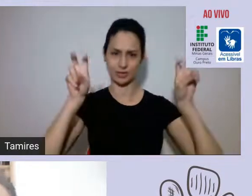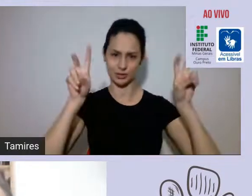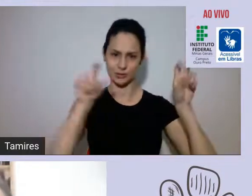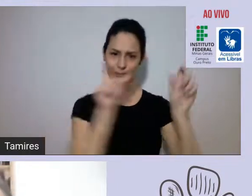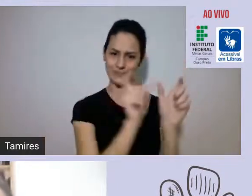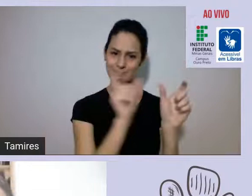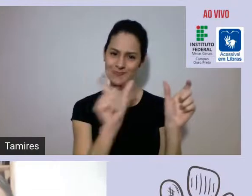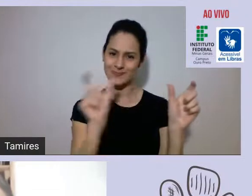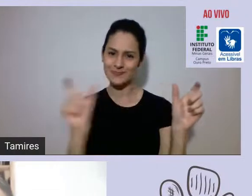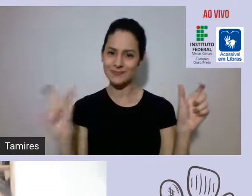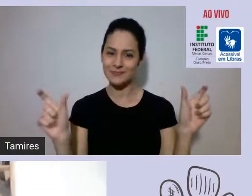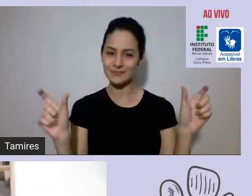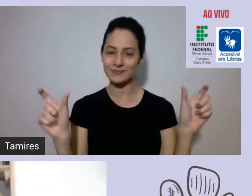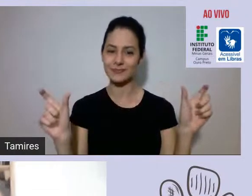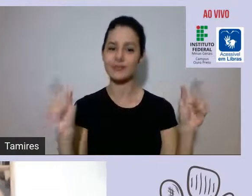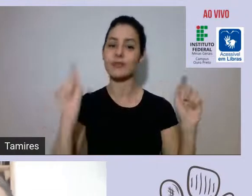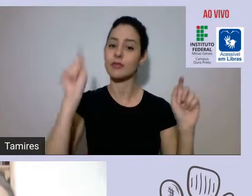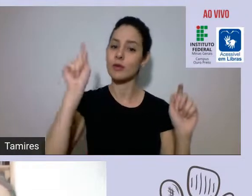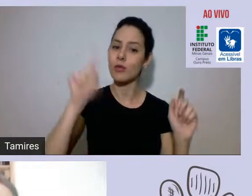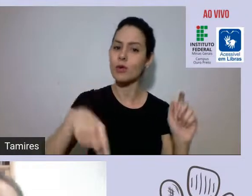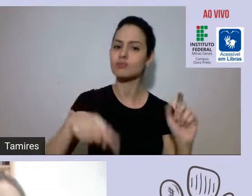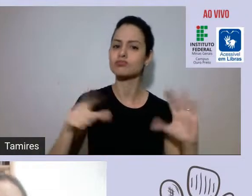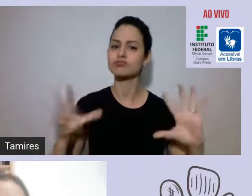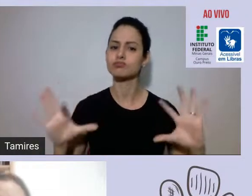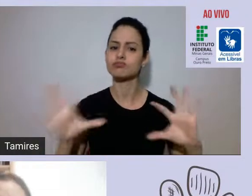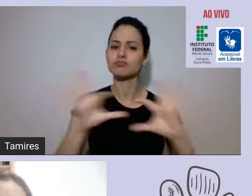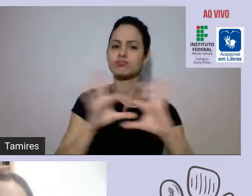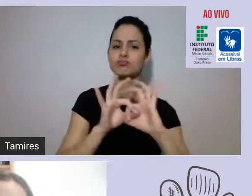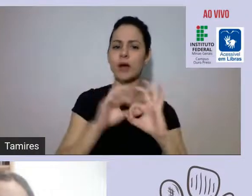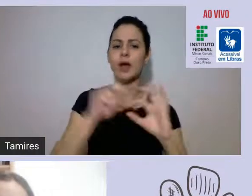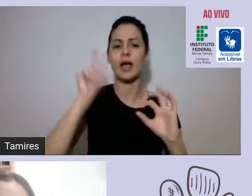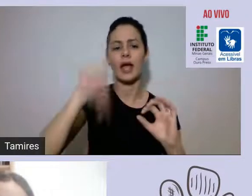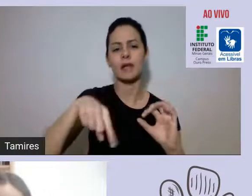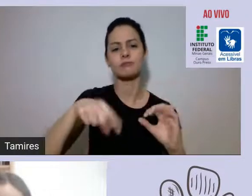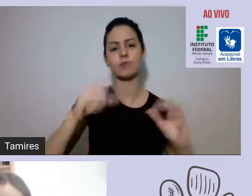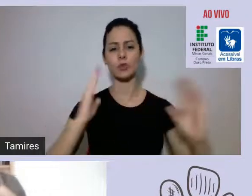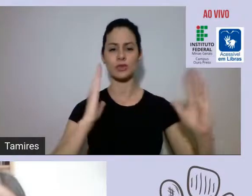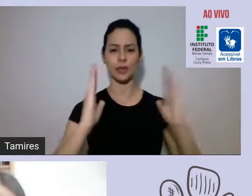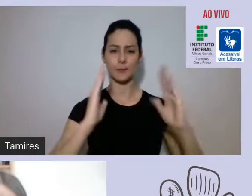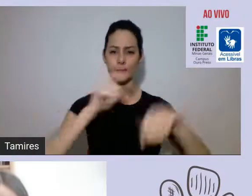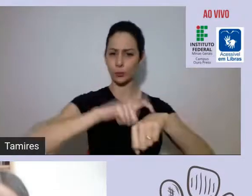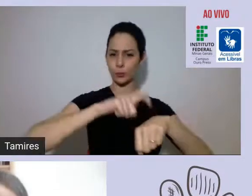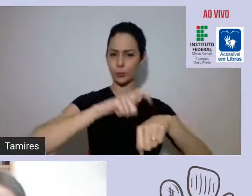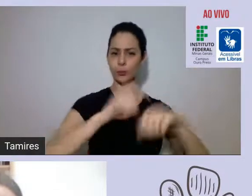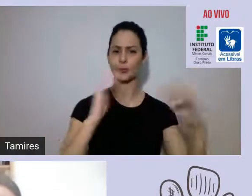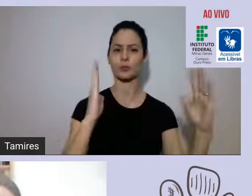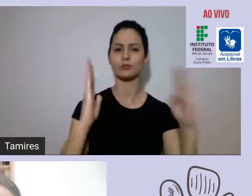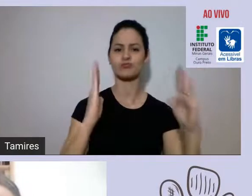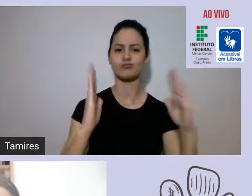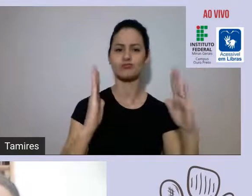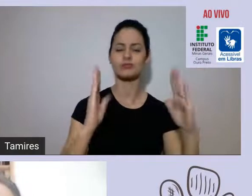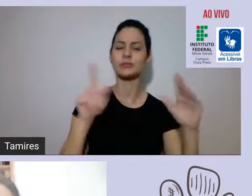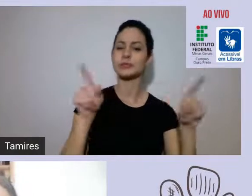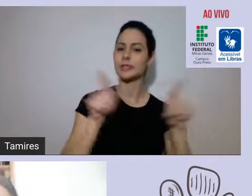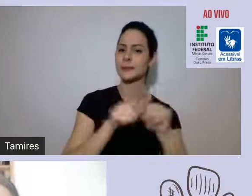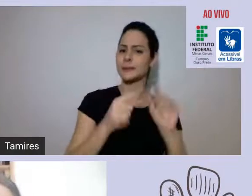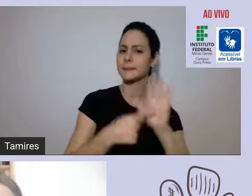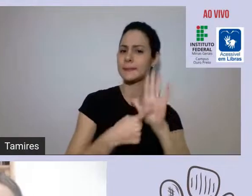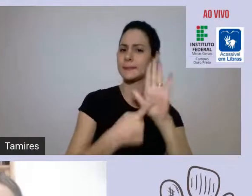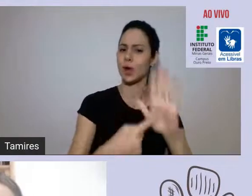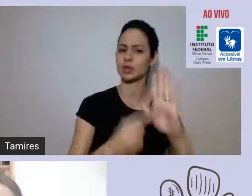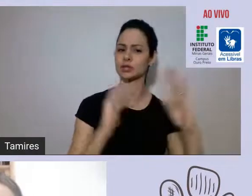están dando cuenta de un extenso arco temporal que está apelando, por un lado, a